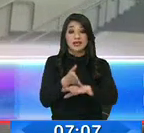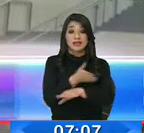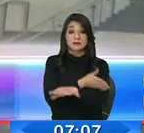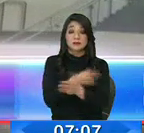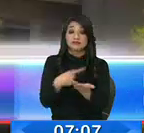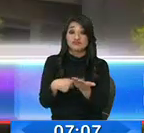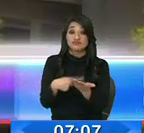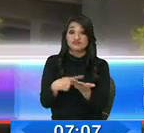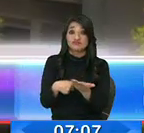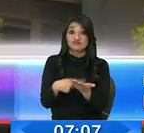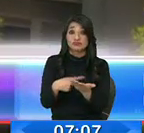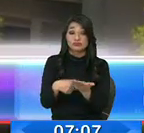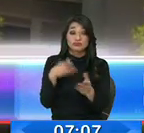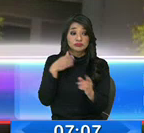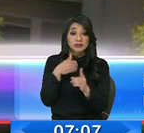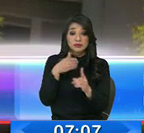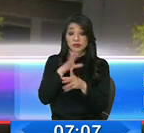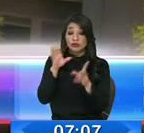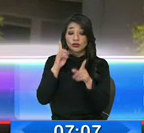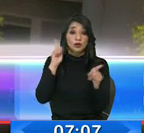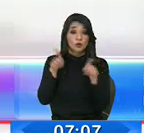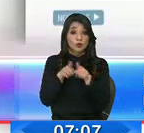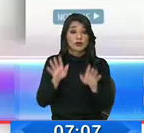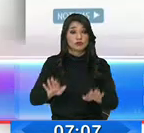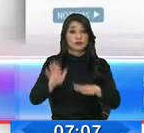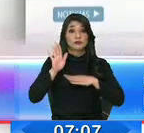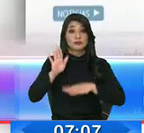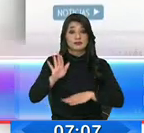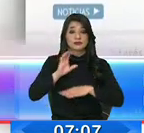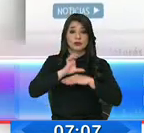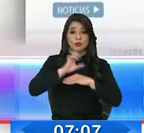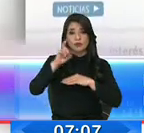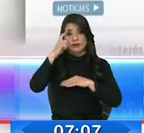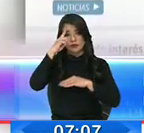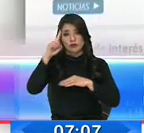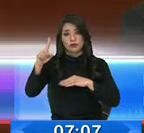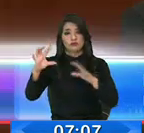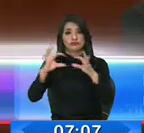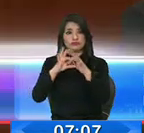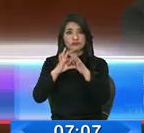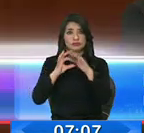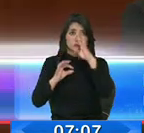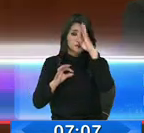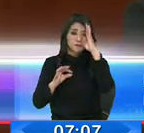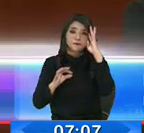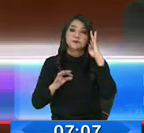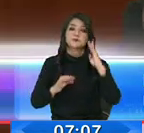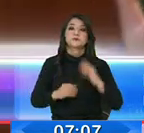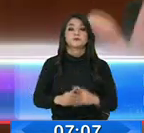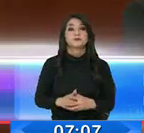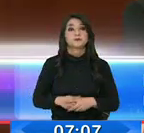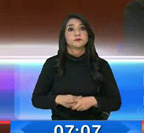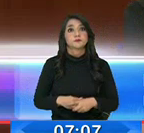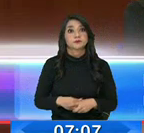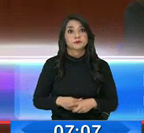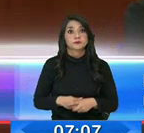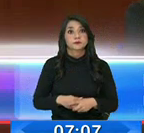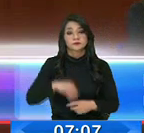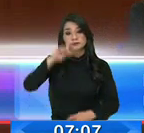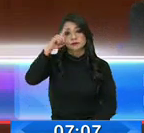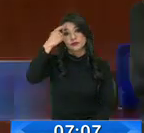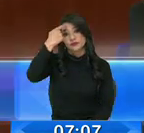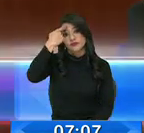y redefinir las metas del acuerdo de intención que sostiene el gobierno ecuatoriano con este organismo. Creo que al final al gobierno